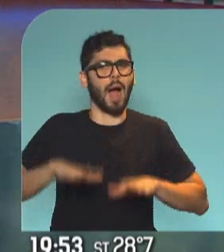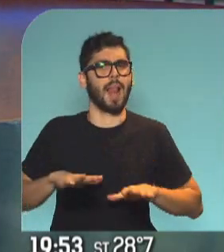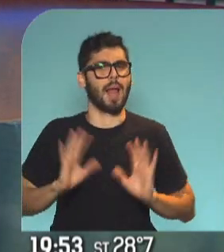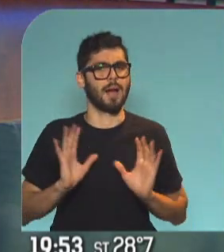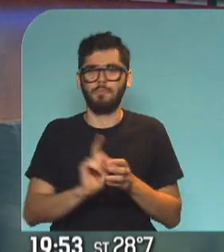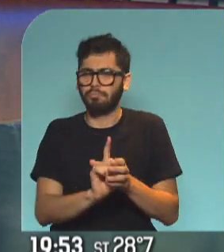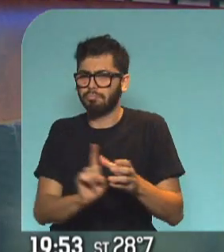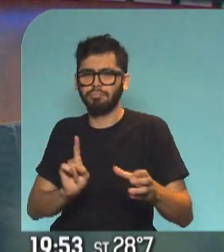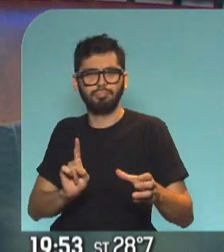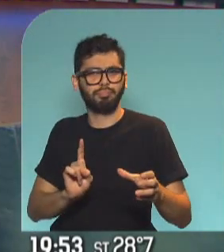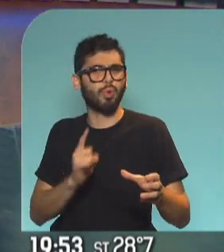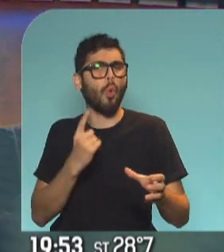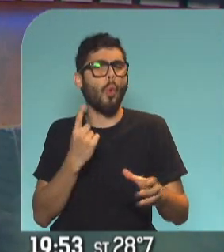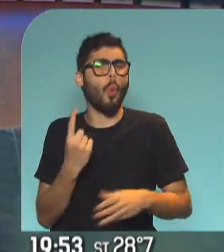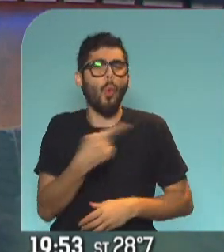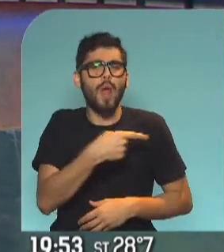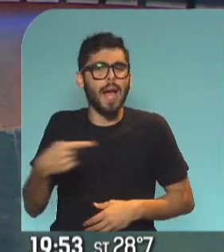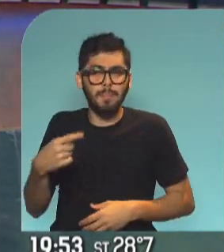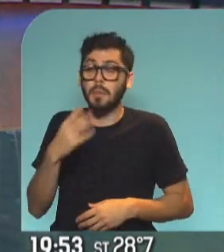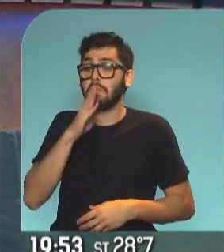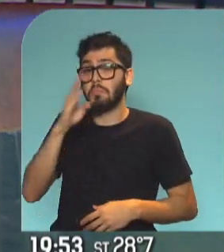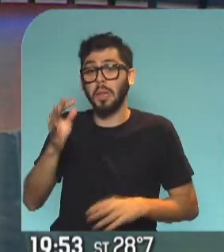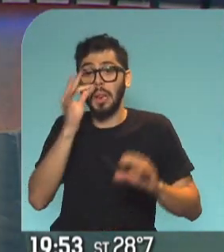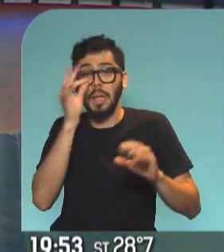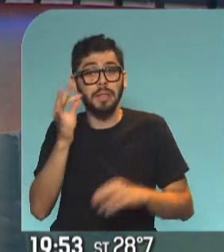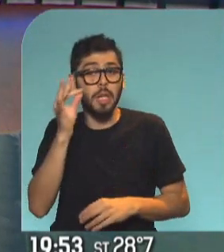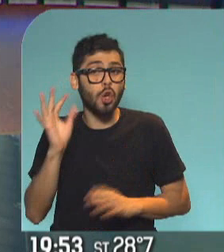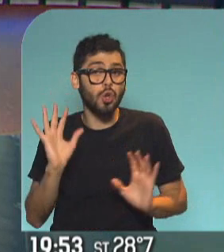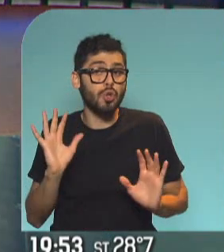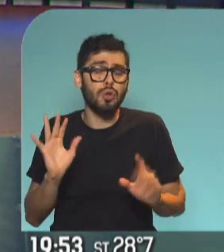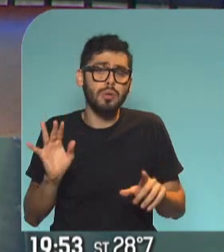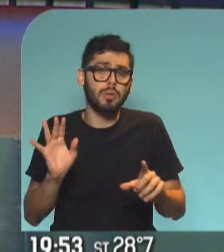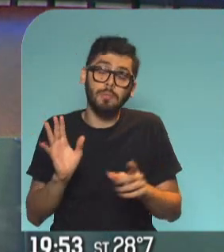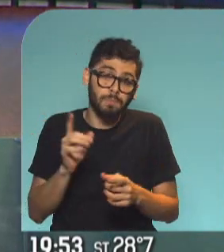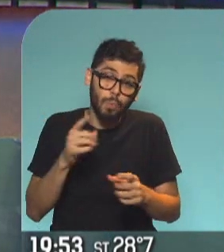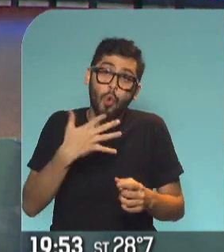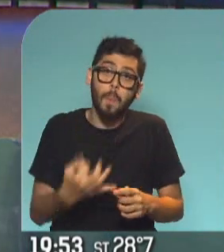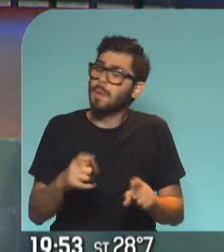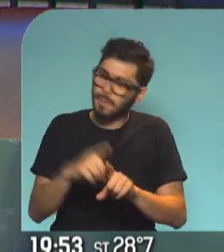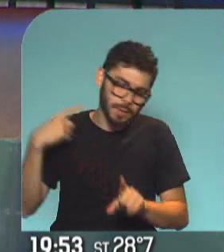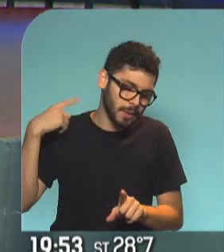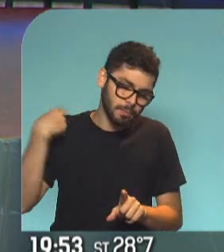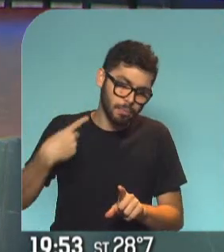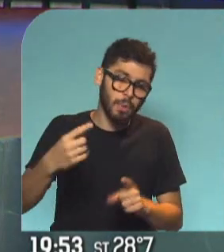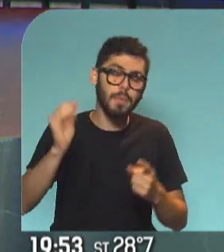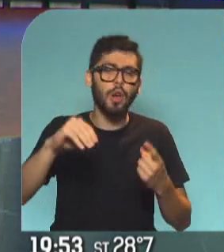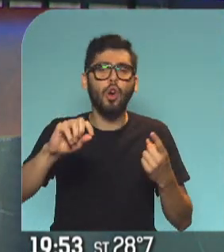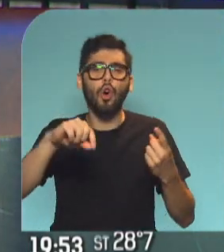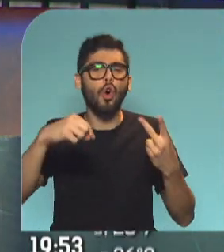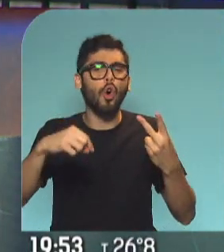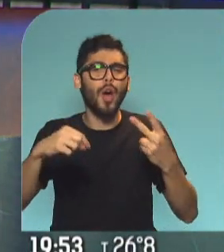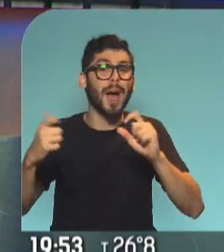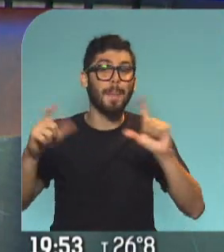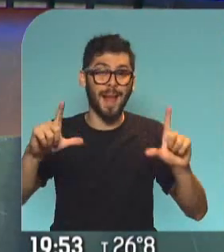Una semanita y testearse. Hacer los deberes. Hacer los deberes como hemos hecho hasta siempre y cumplir. Y tengo otra plaquita más. Muy bien.